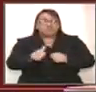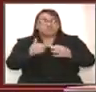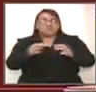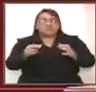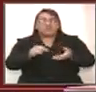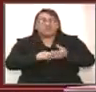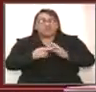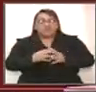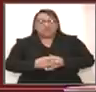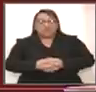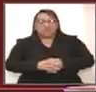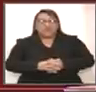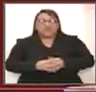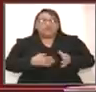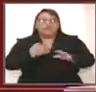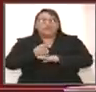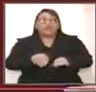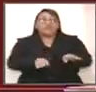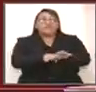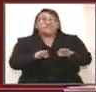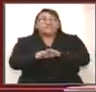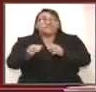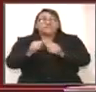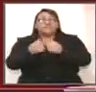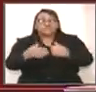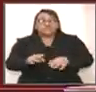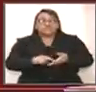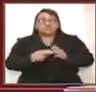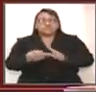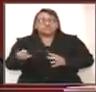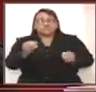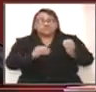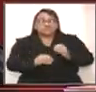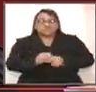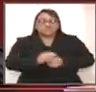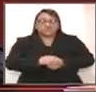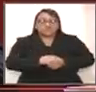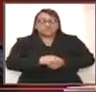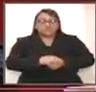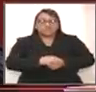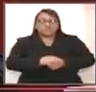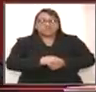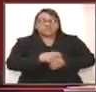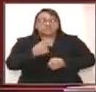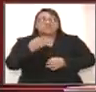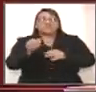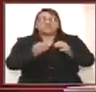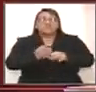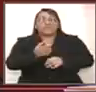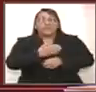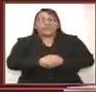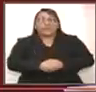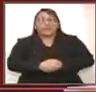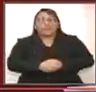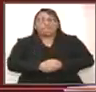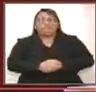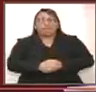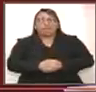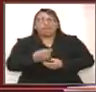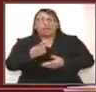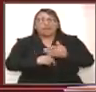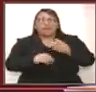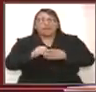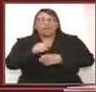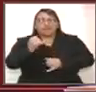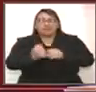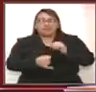política criminal va a ir aparejada a la ya implementada. Debo señalar que en los